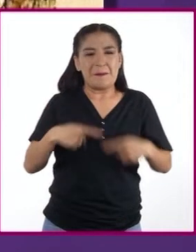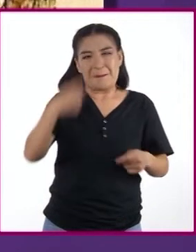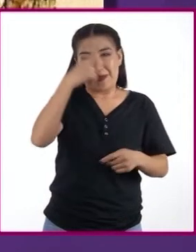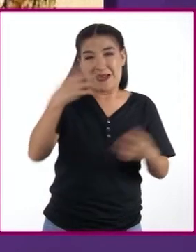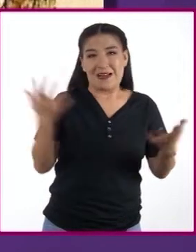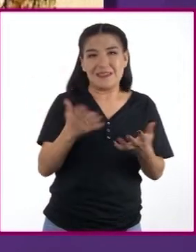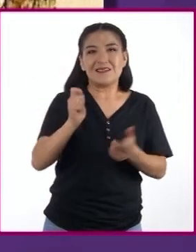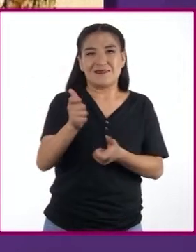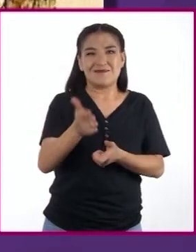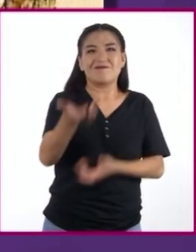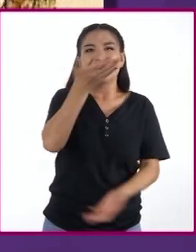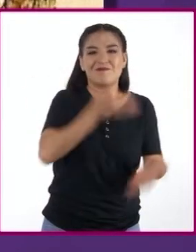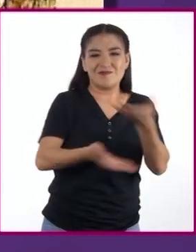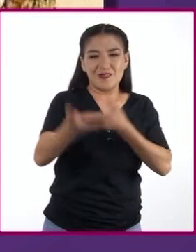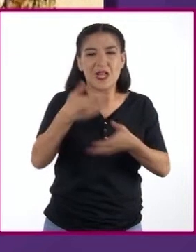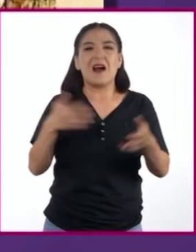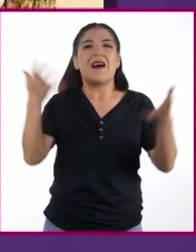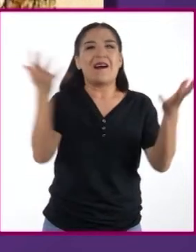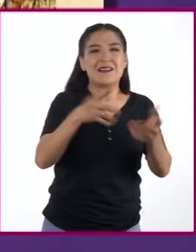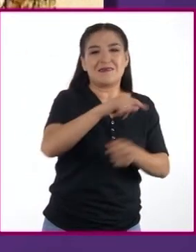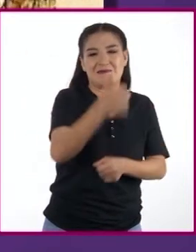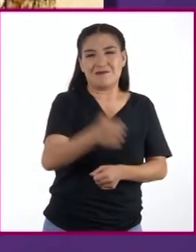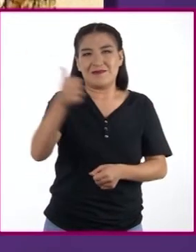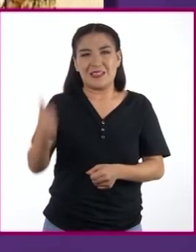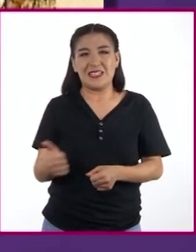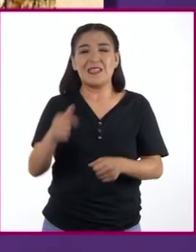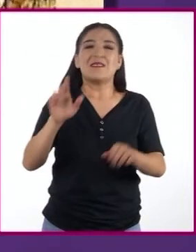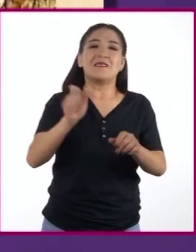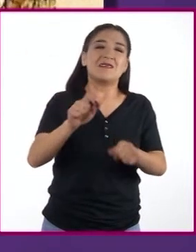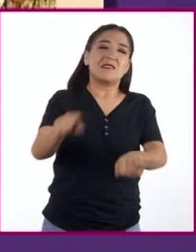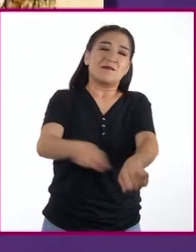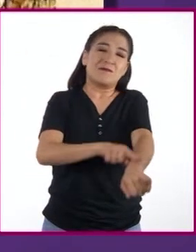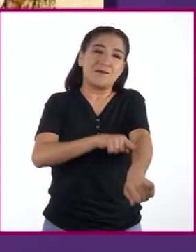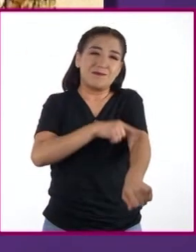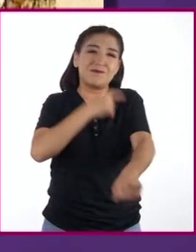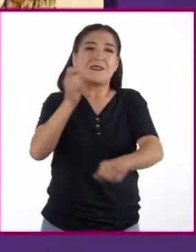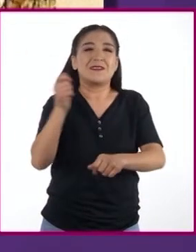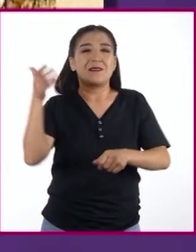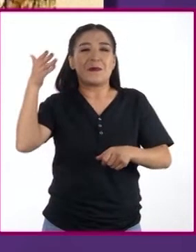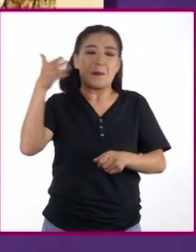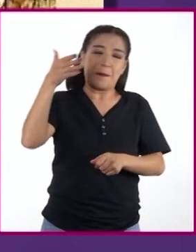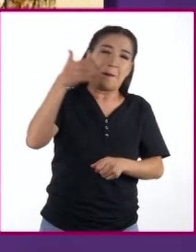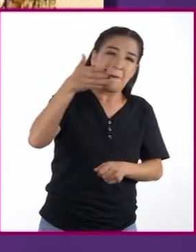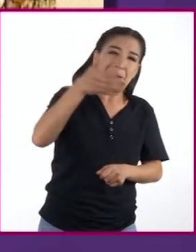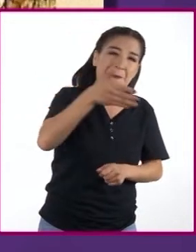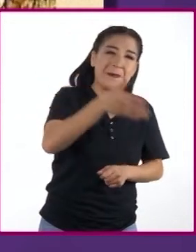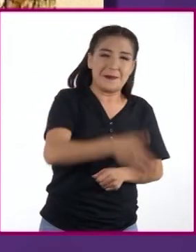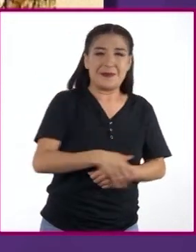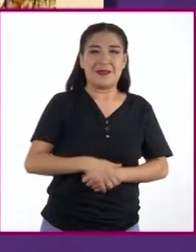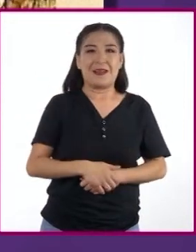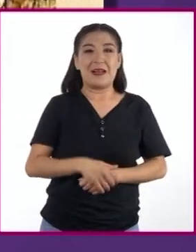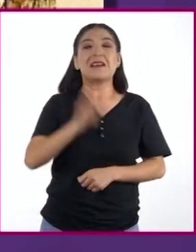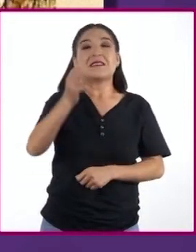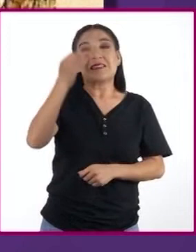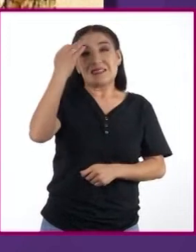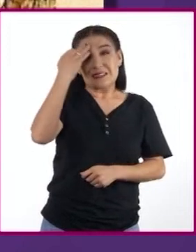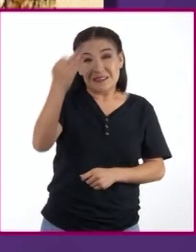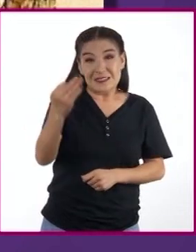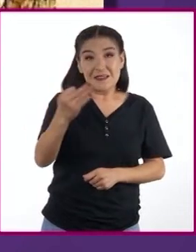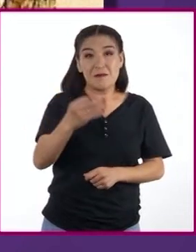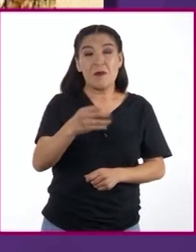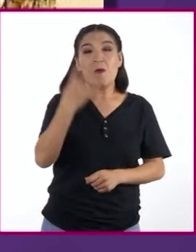los galeones que realizaban la larga travesía transpacífica en un periodo de